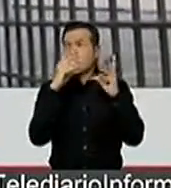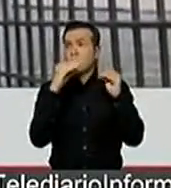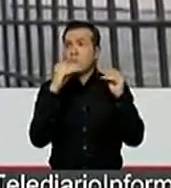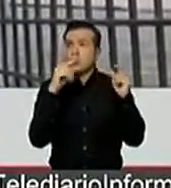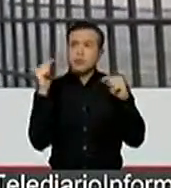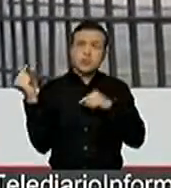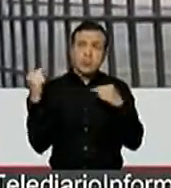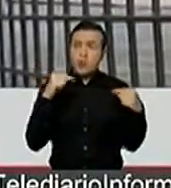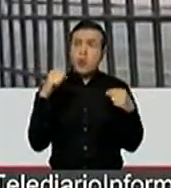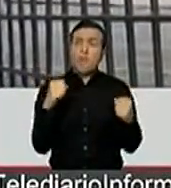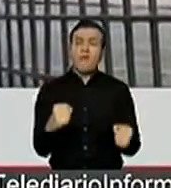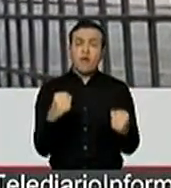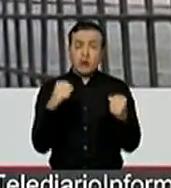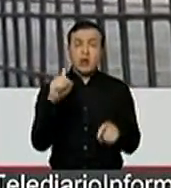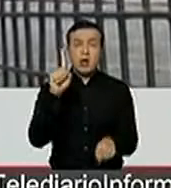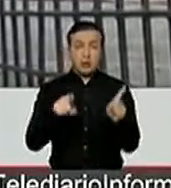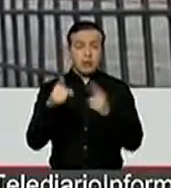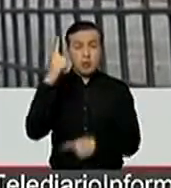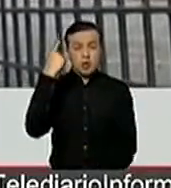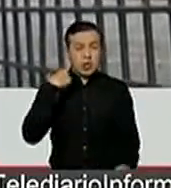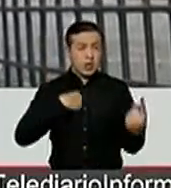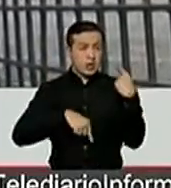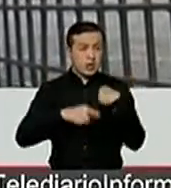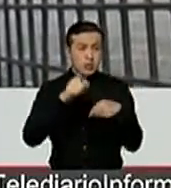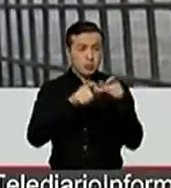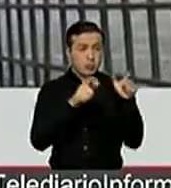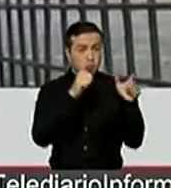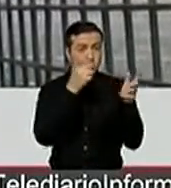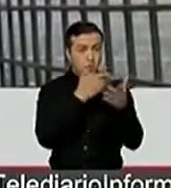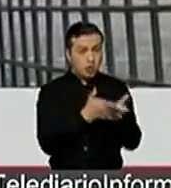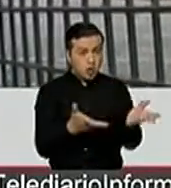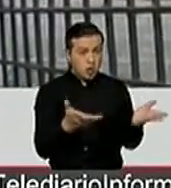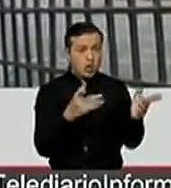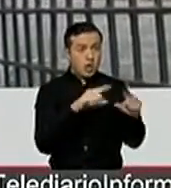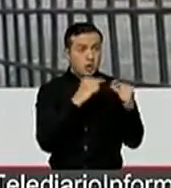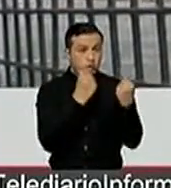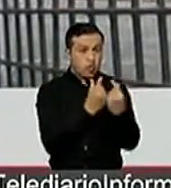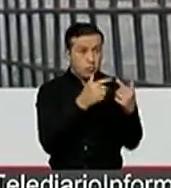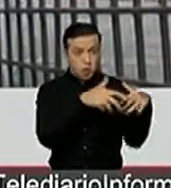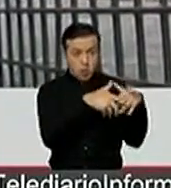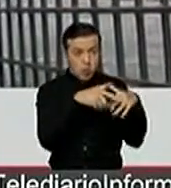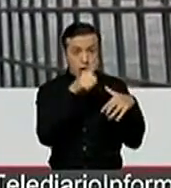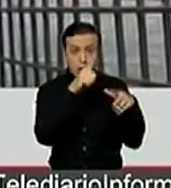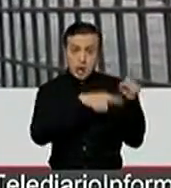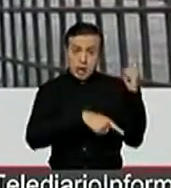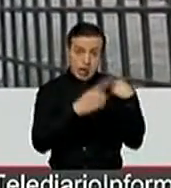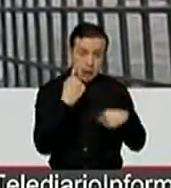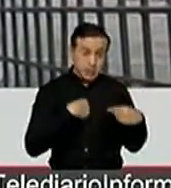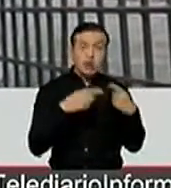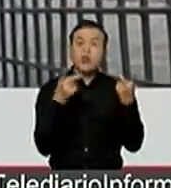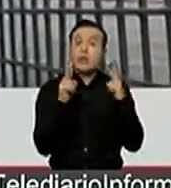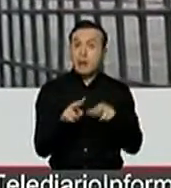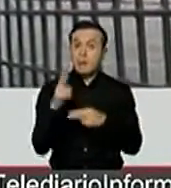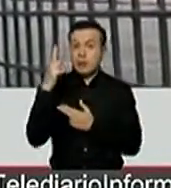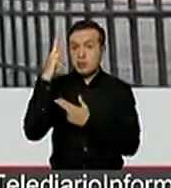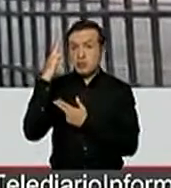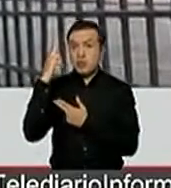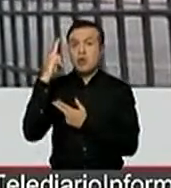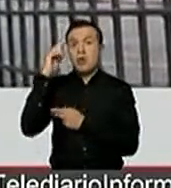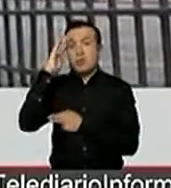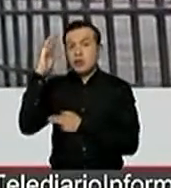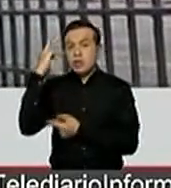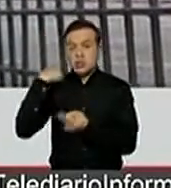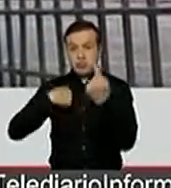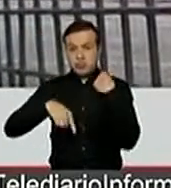realmente intensos, hay heridos tanto de los manifestantes como de las Fuerzas Armadas, la Cruz Roja Ecuatoriana, voluntarios